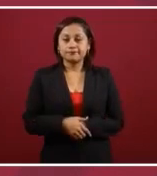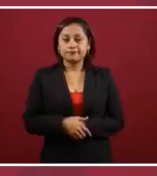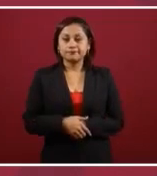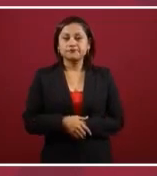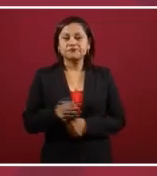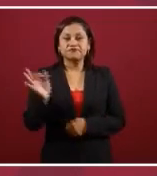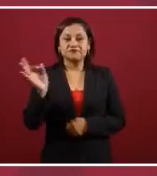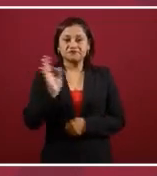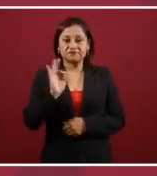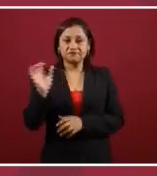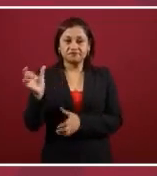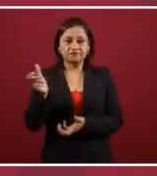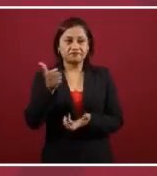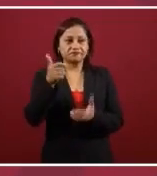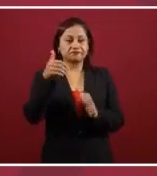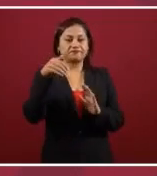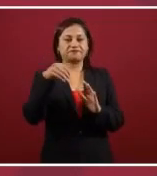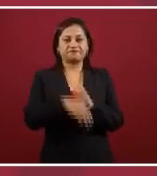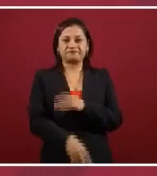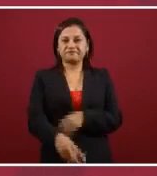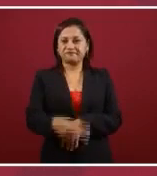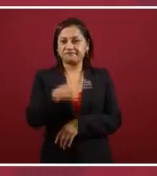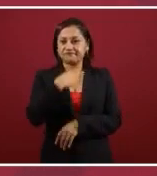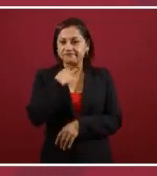déficit y